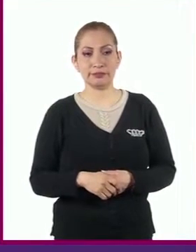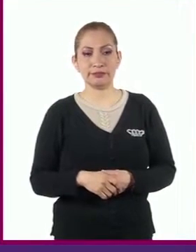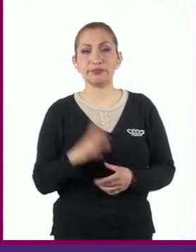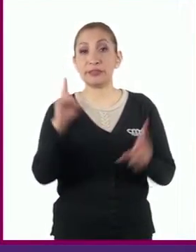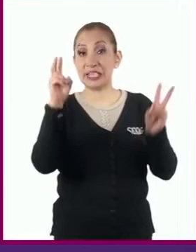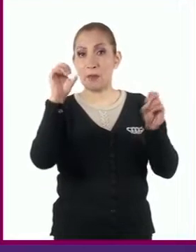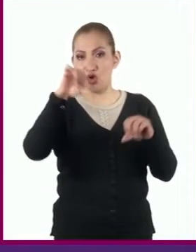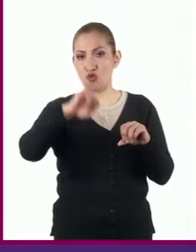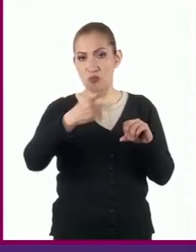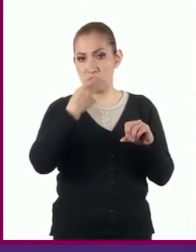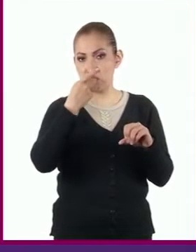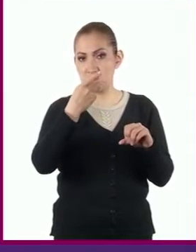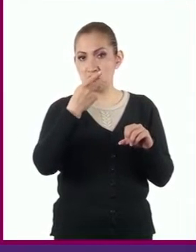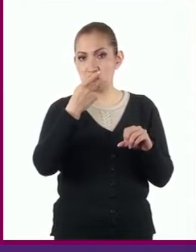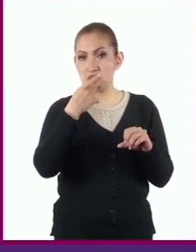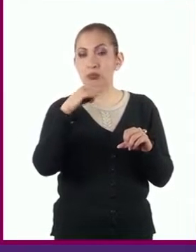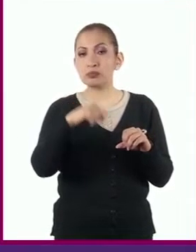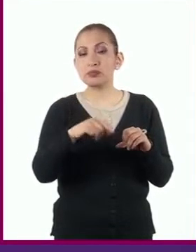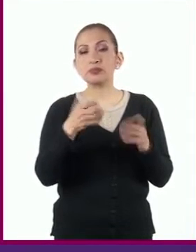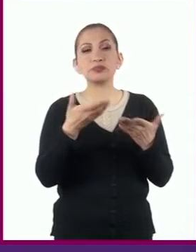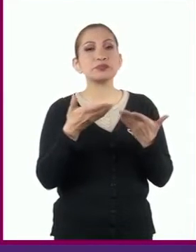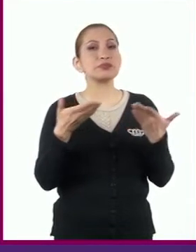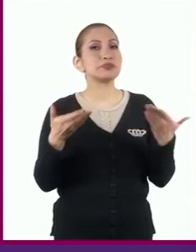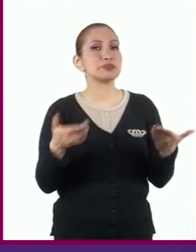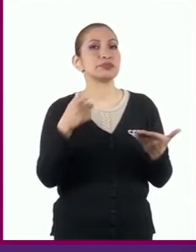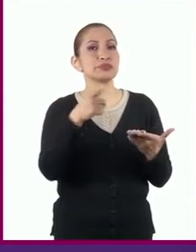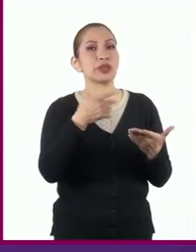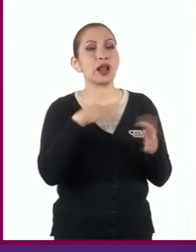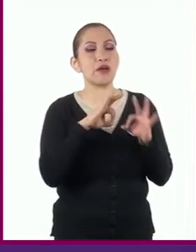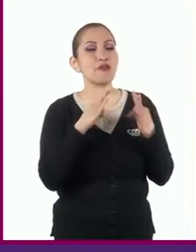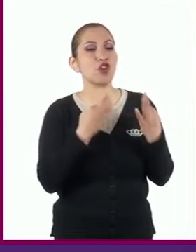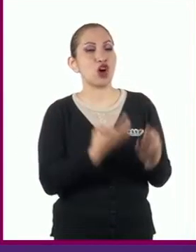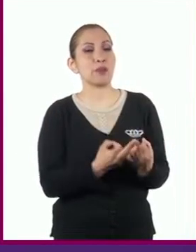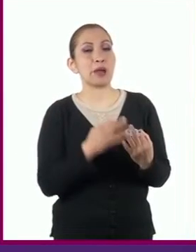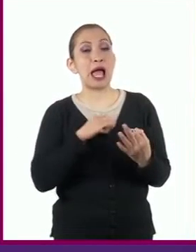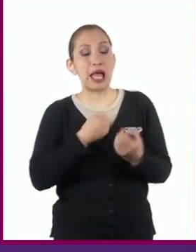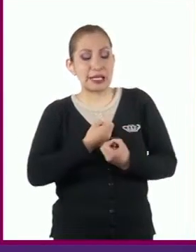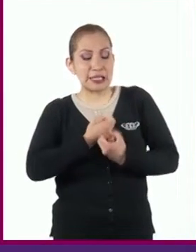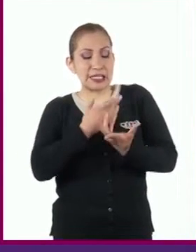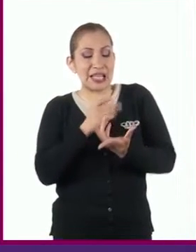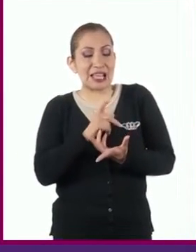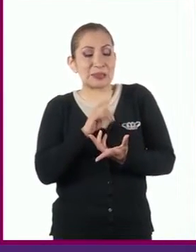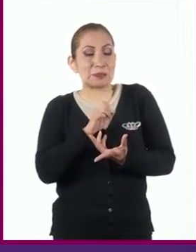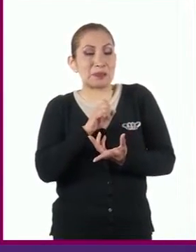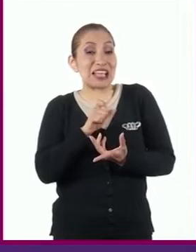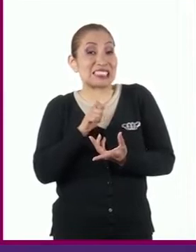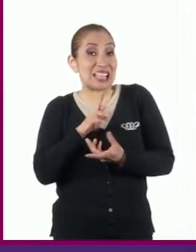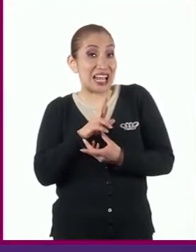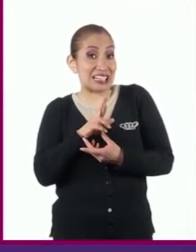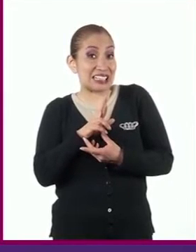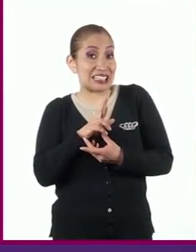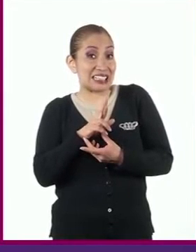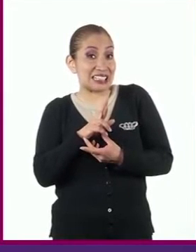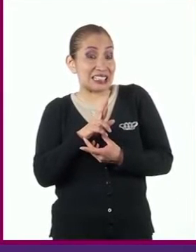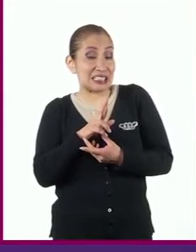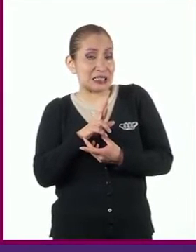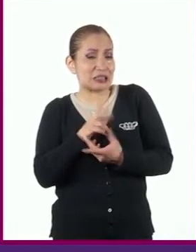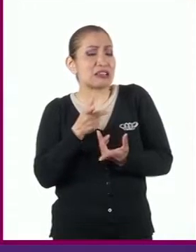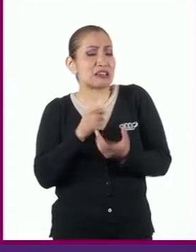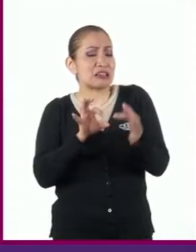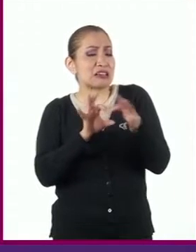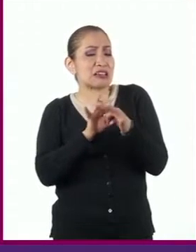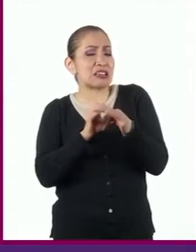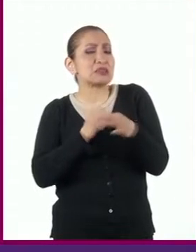el tema del que estamos hablando, y en este caso es la manera de expresar. Viene la segunda palabra. ¿Qué es lo que